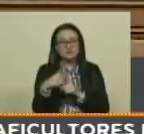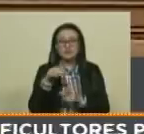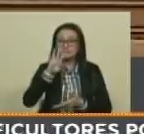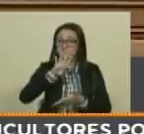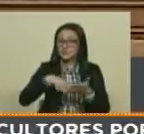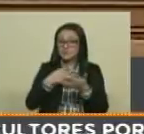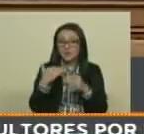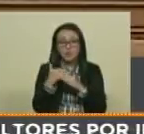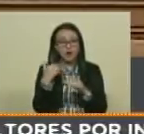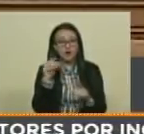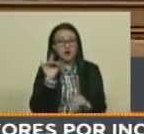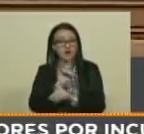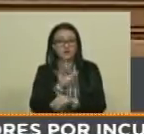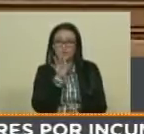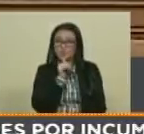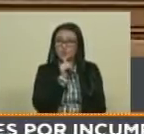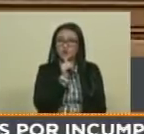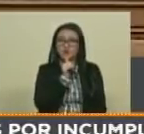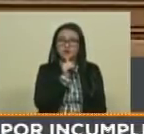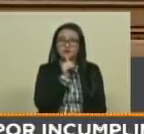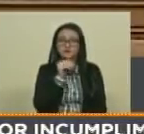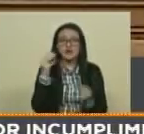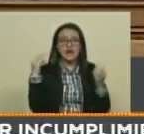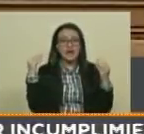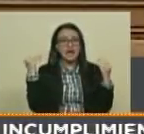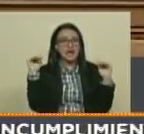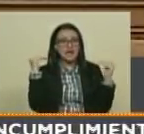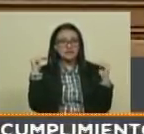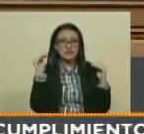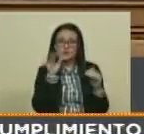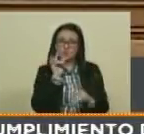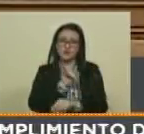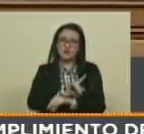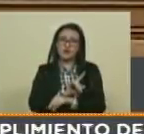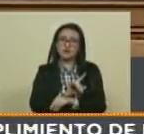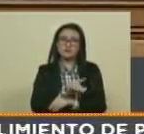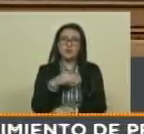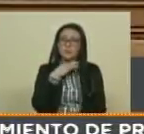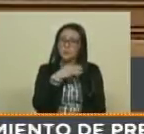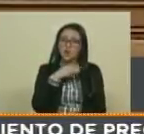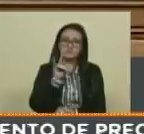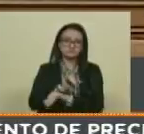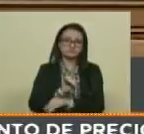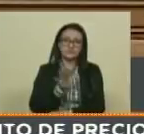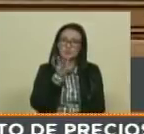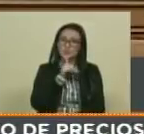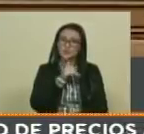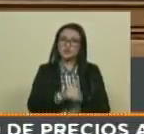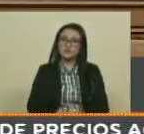engaña, la ética no engaña. La dignidad y la moral no engañan.